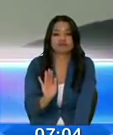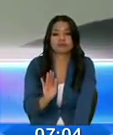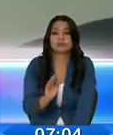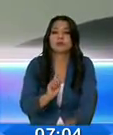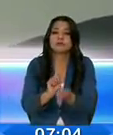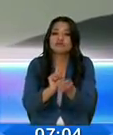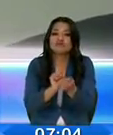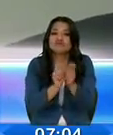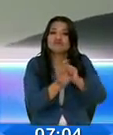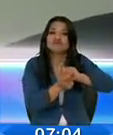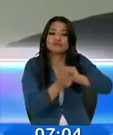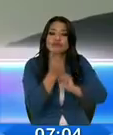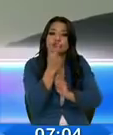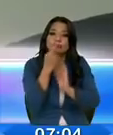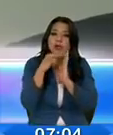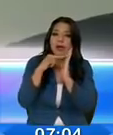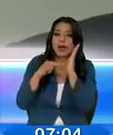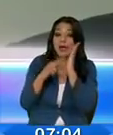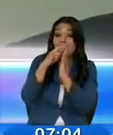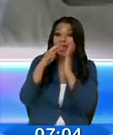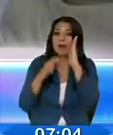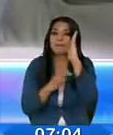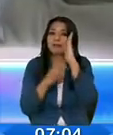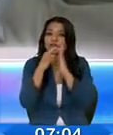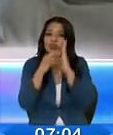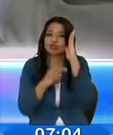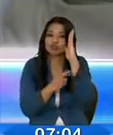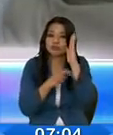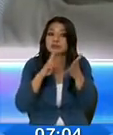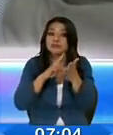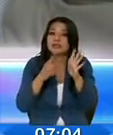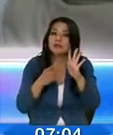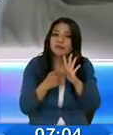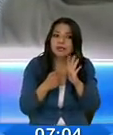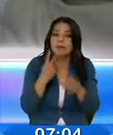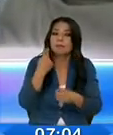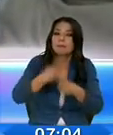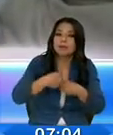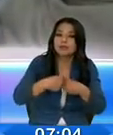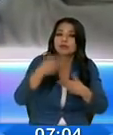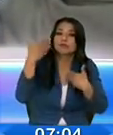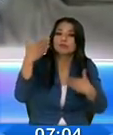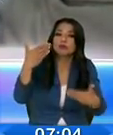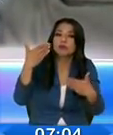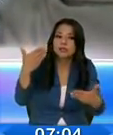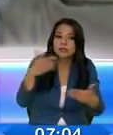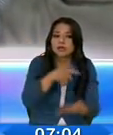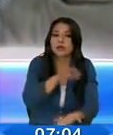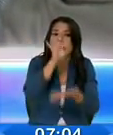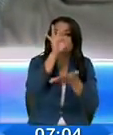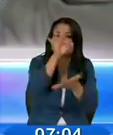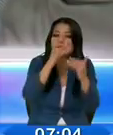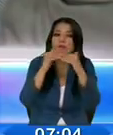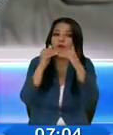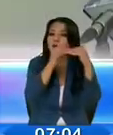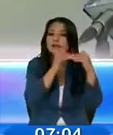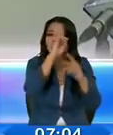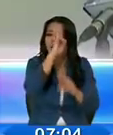se modifiquen dos reglamentos que a su decir vulneran los principios de participación política y representación